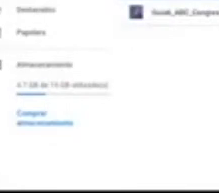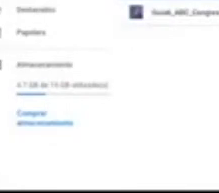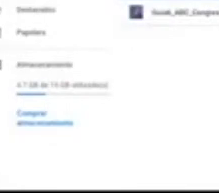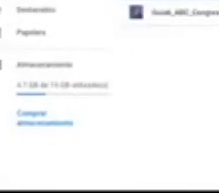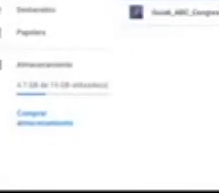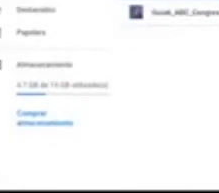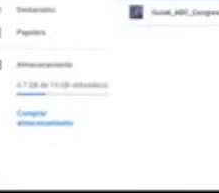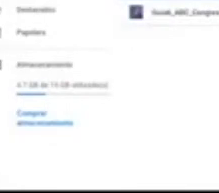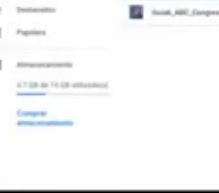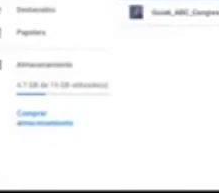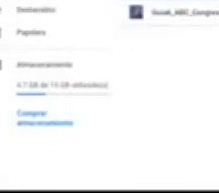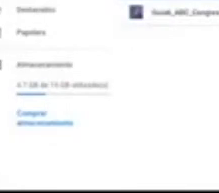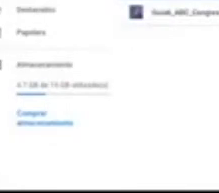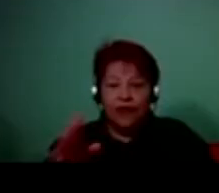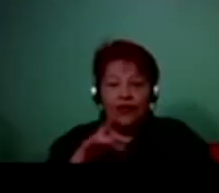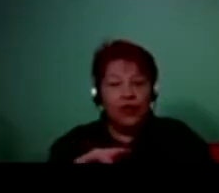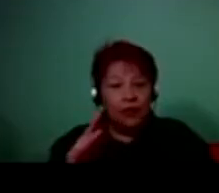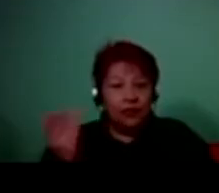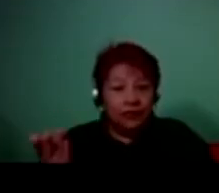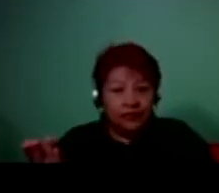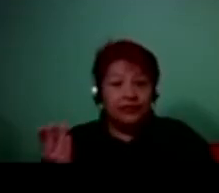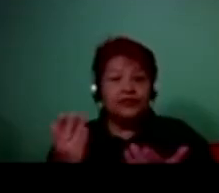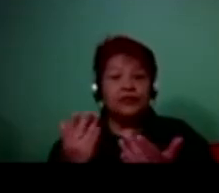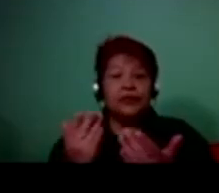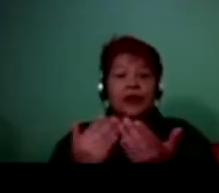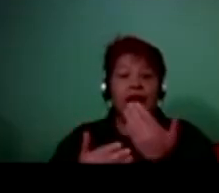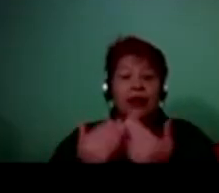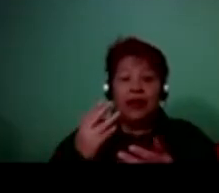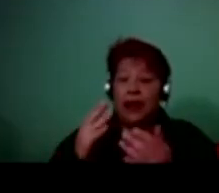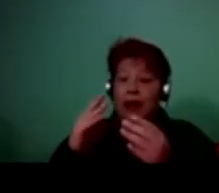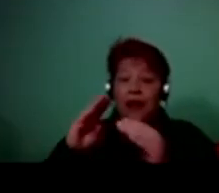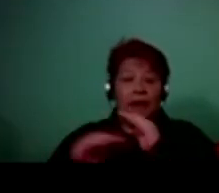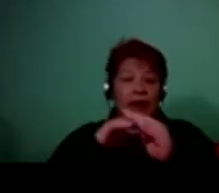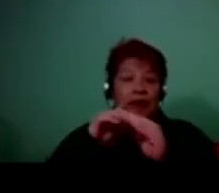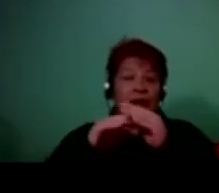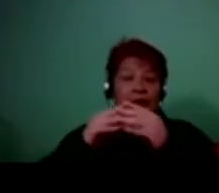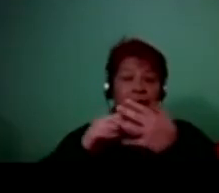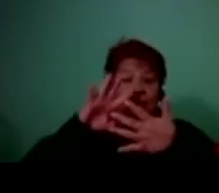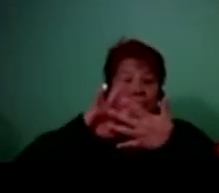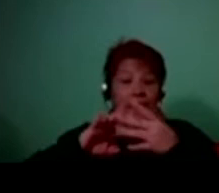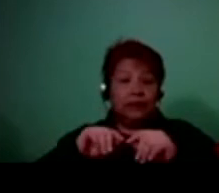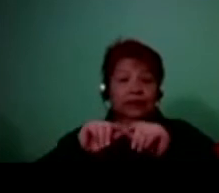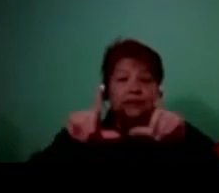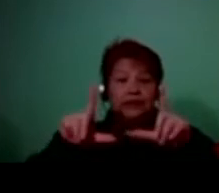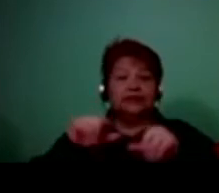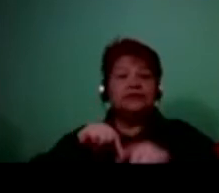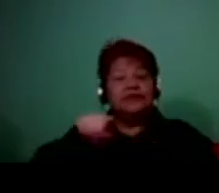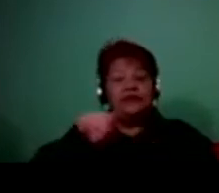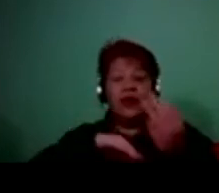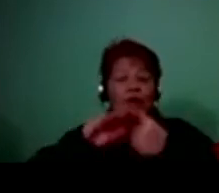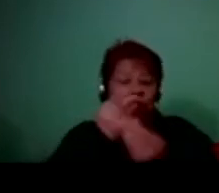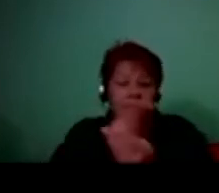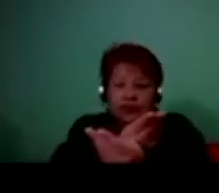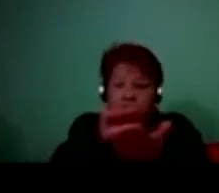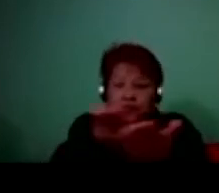Agradezco mucho y quedan, por supuesto, este material gráfico a disposición de todas y de todos.